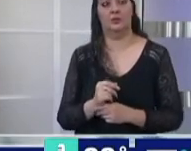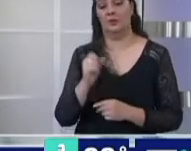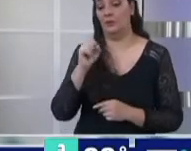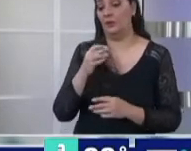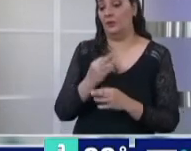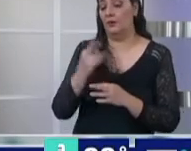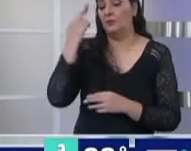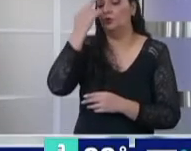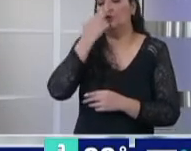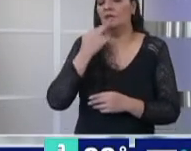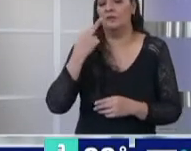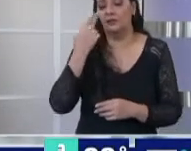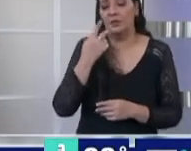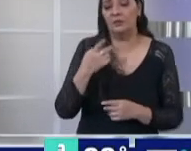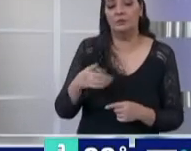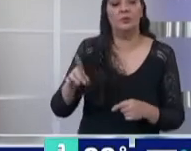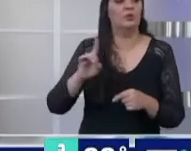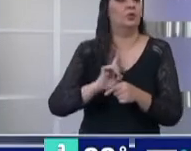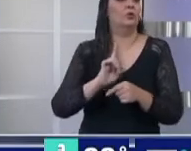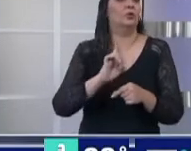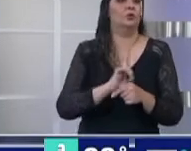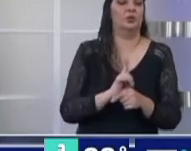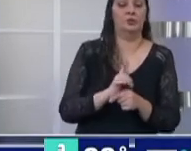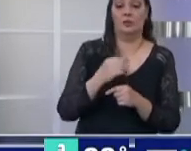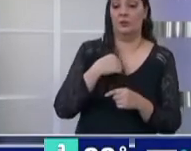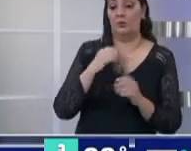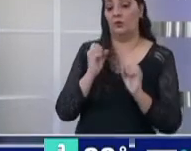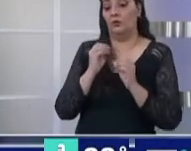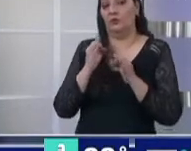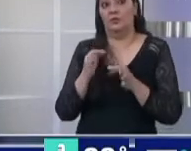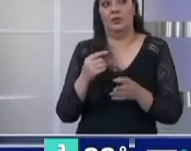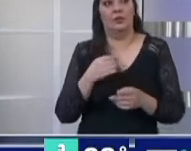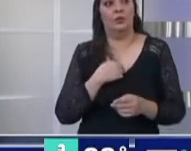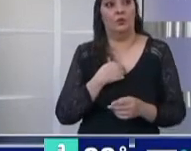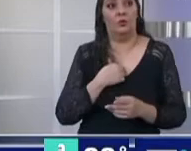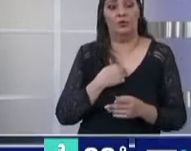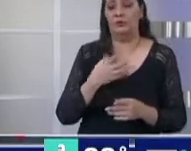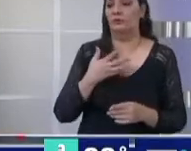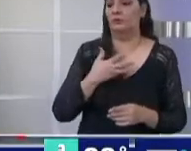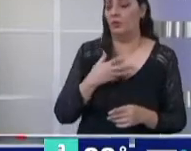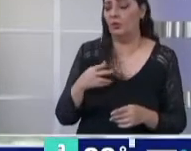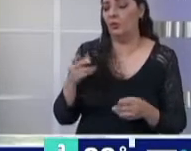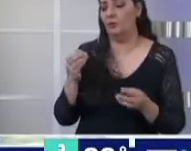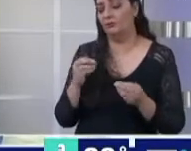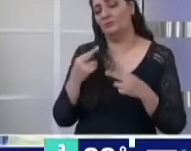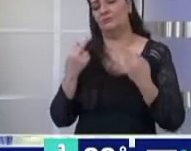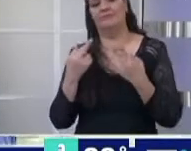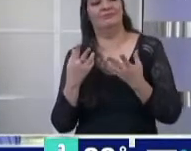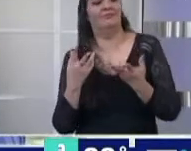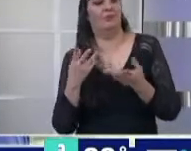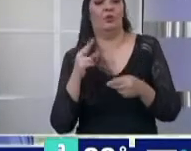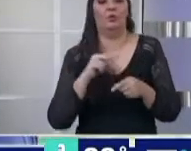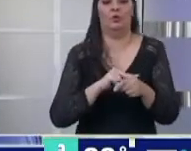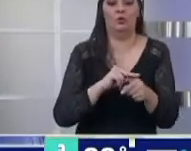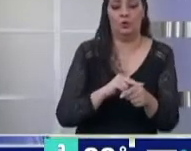Y todos los días yo tengo en mi oficina un búnker ahí con doctores y doctoras que reciben toda la información